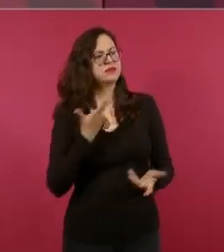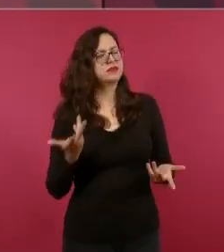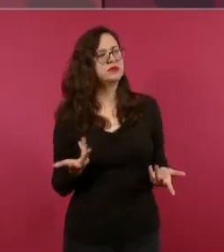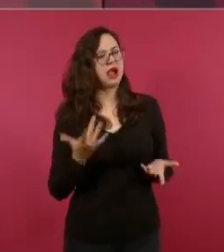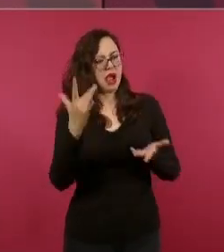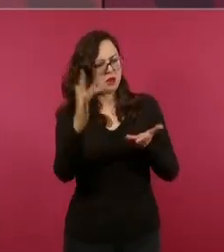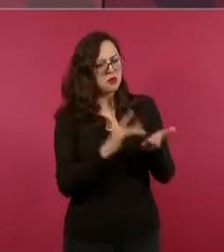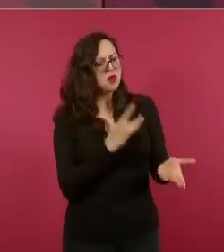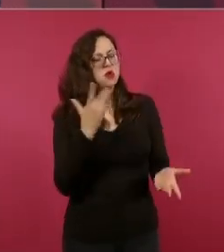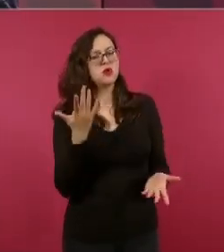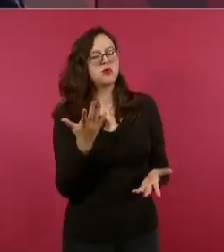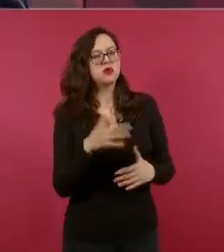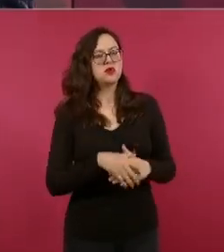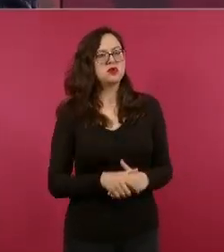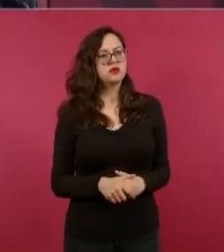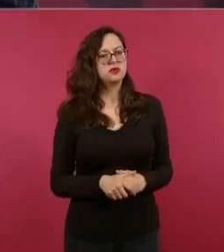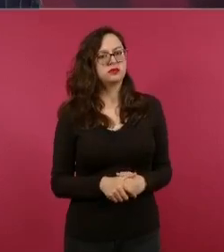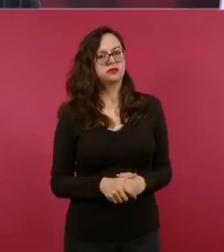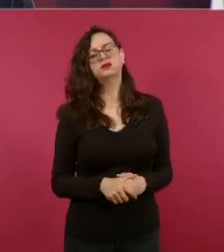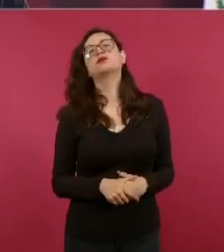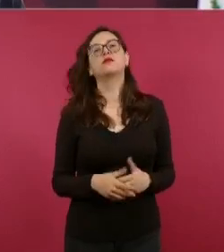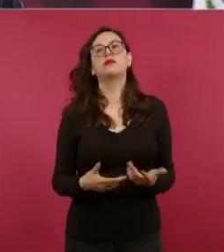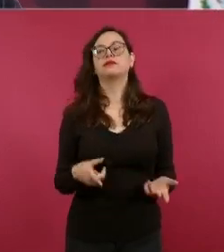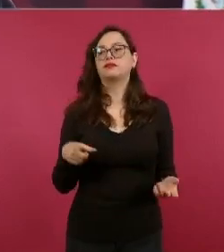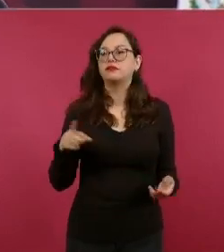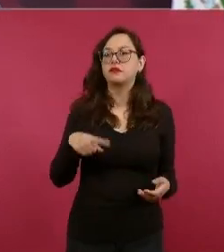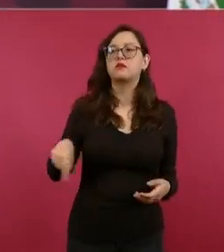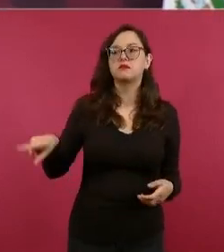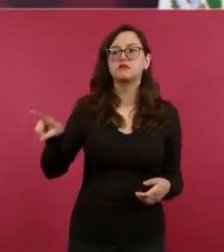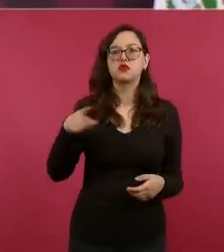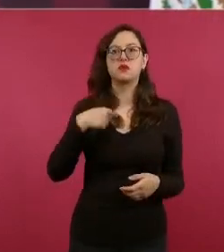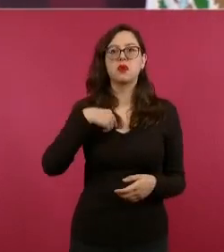vamos a ganar, pero ¿sabe qué? No nos vaya a mandar